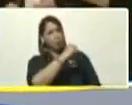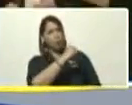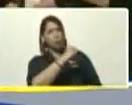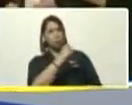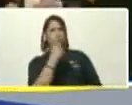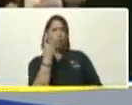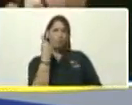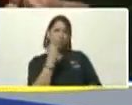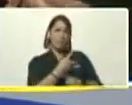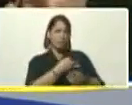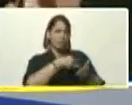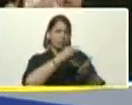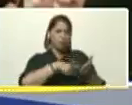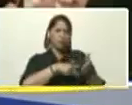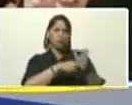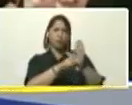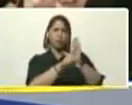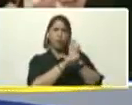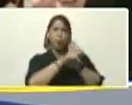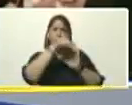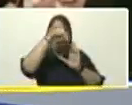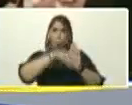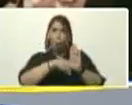tengo que firmar esa ley hoy,